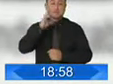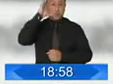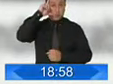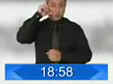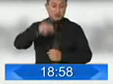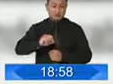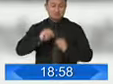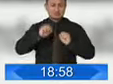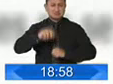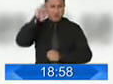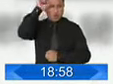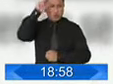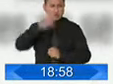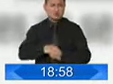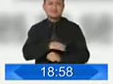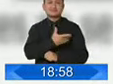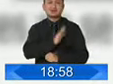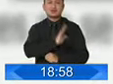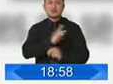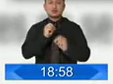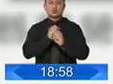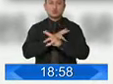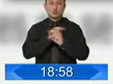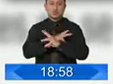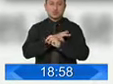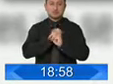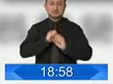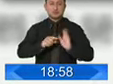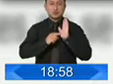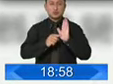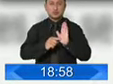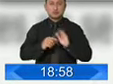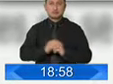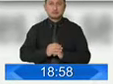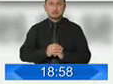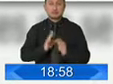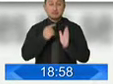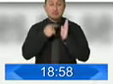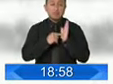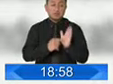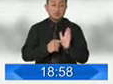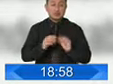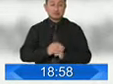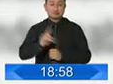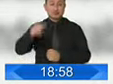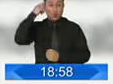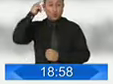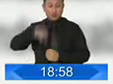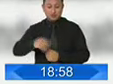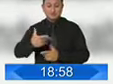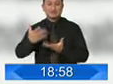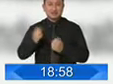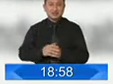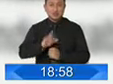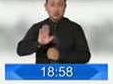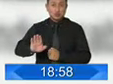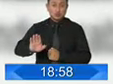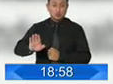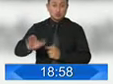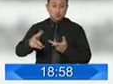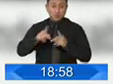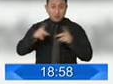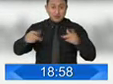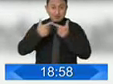se pronunció a través de su cuenta de la red social Twitter, donde menciona que el gobierno pretende acabar con la prensa